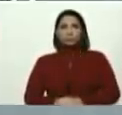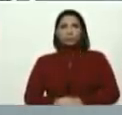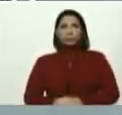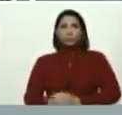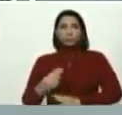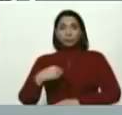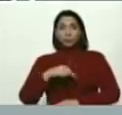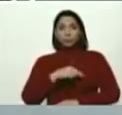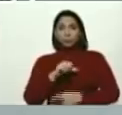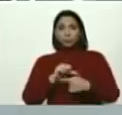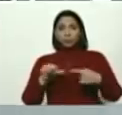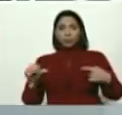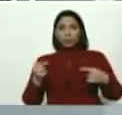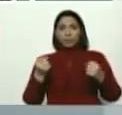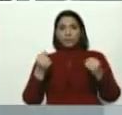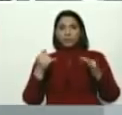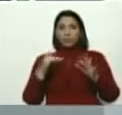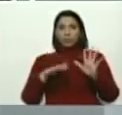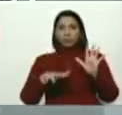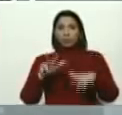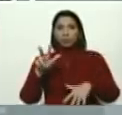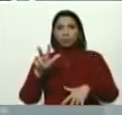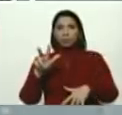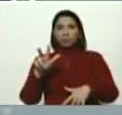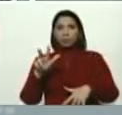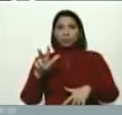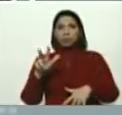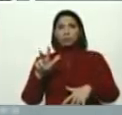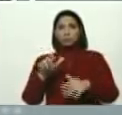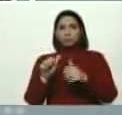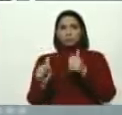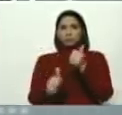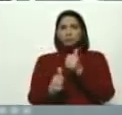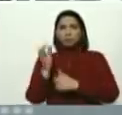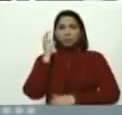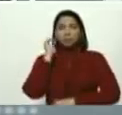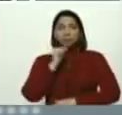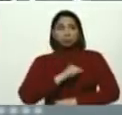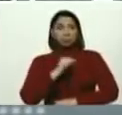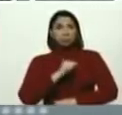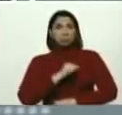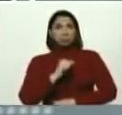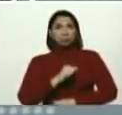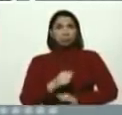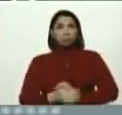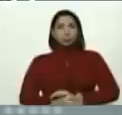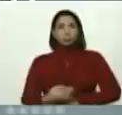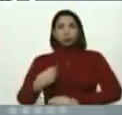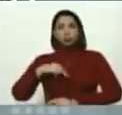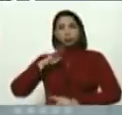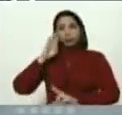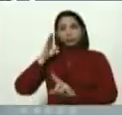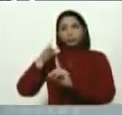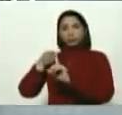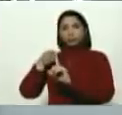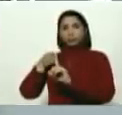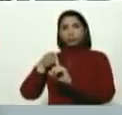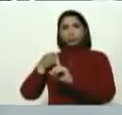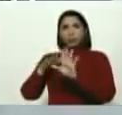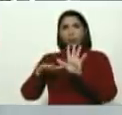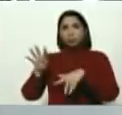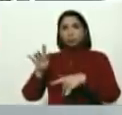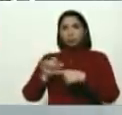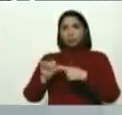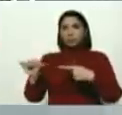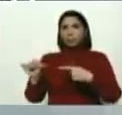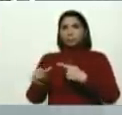Estamos en la semana número 13, señora vicepresidenta. Así es, presidente. Vamos rumbo a la 14. A